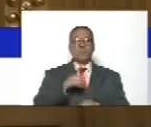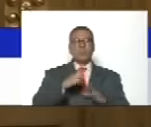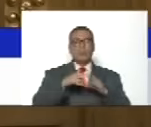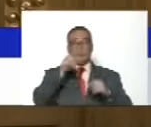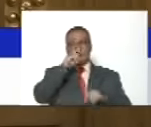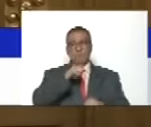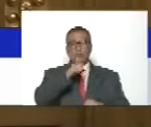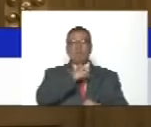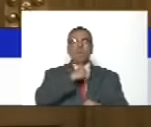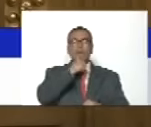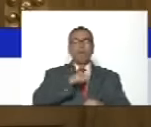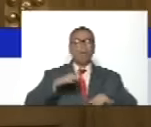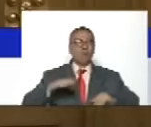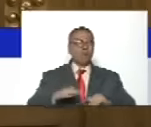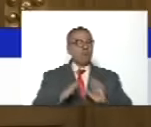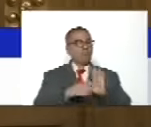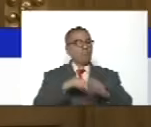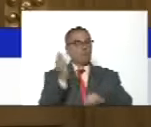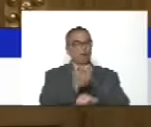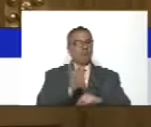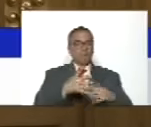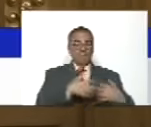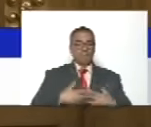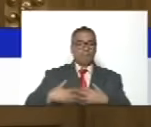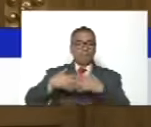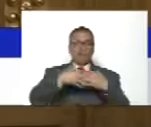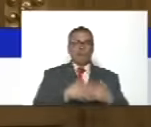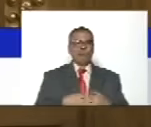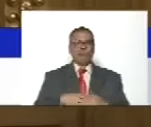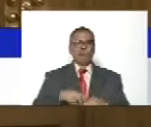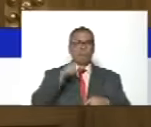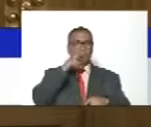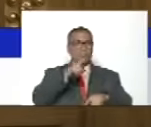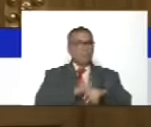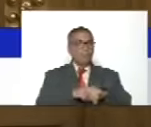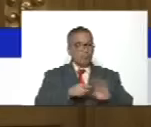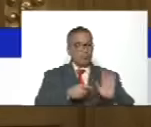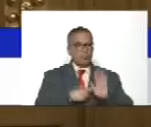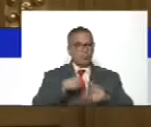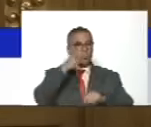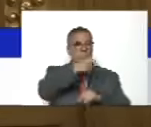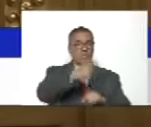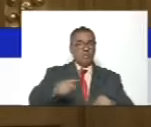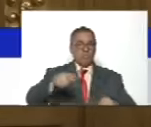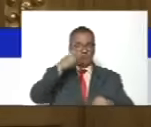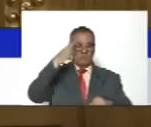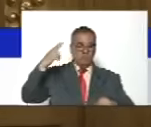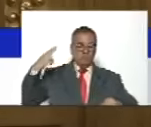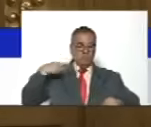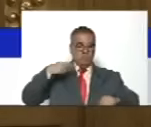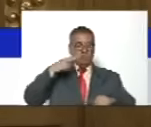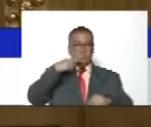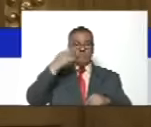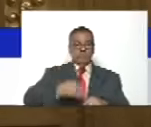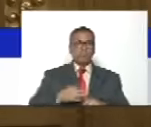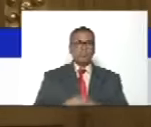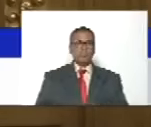han resistido ante el imperialismo cruel, ante este pueblo rindo homenaje y